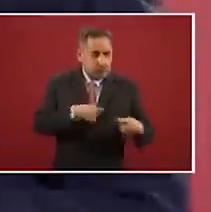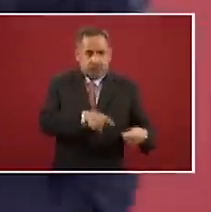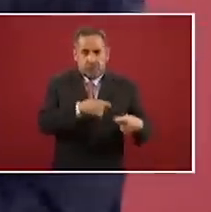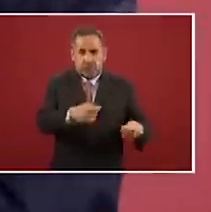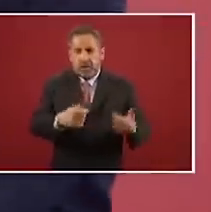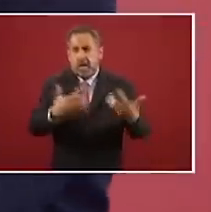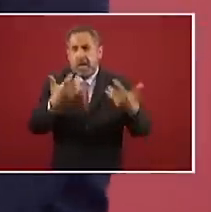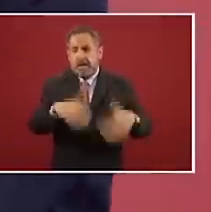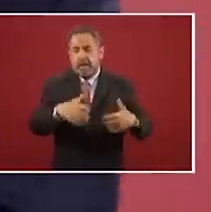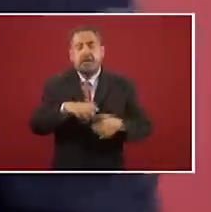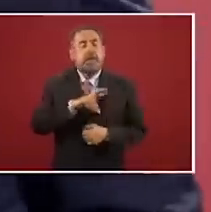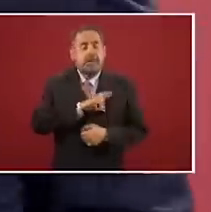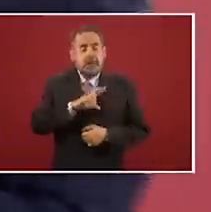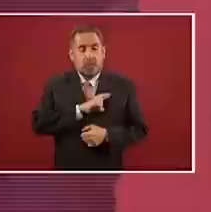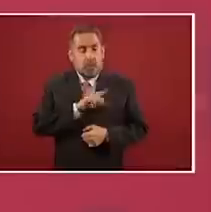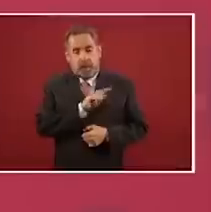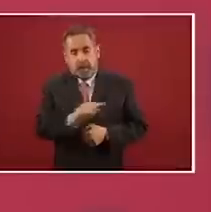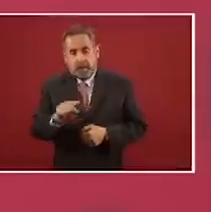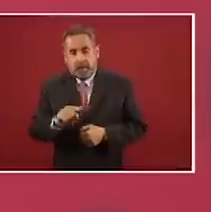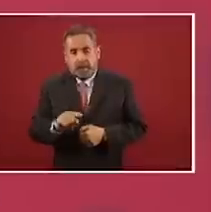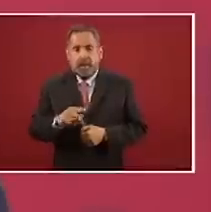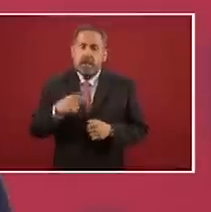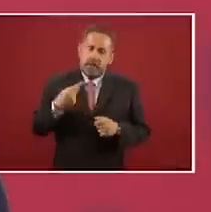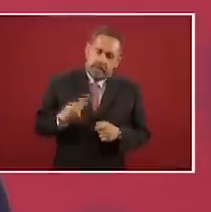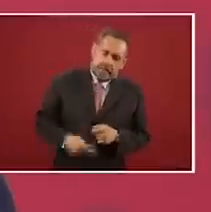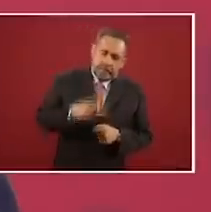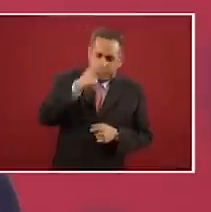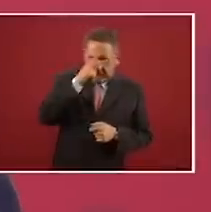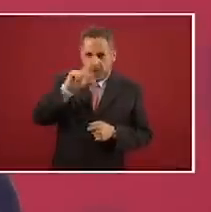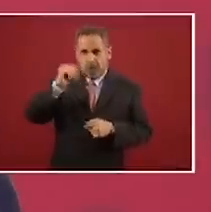a empresas particulares, nacionales y extranjeras,